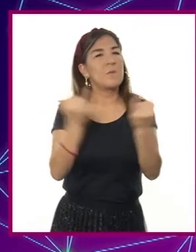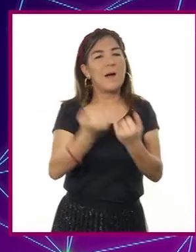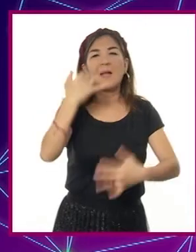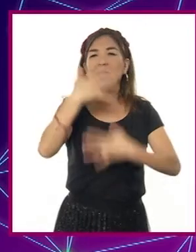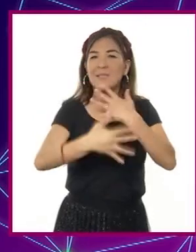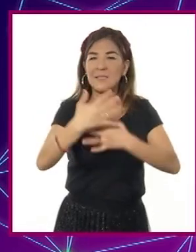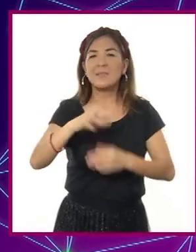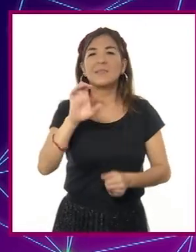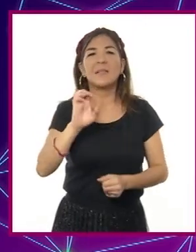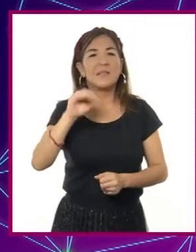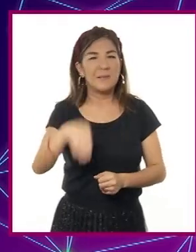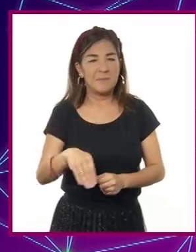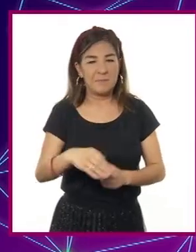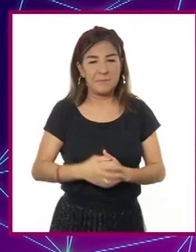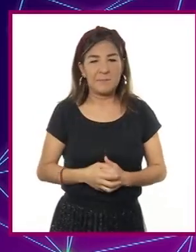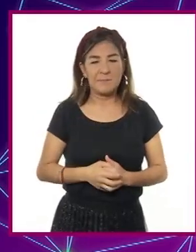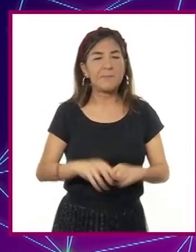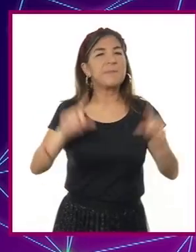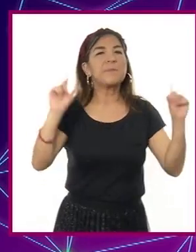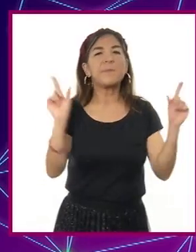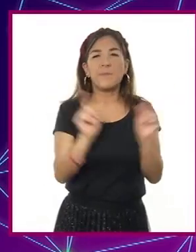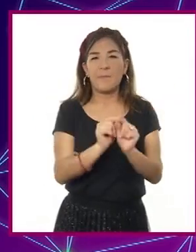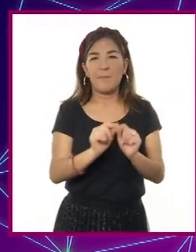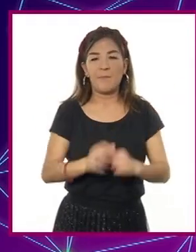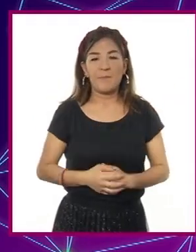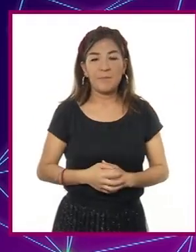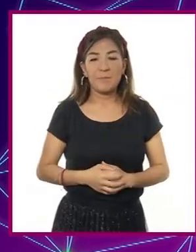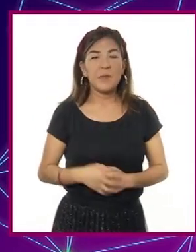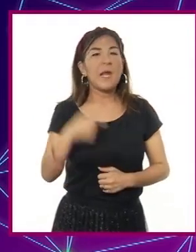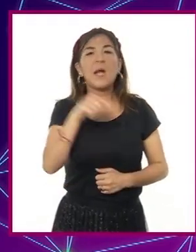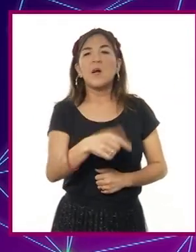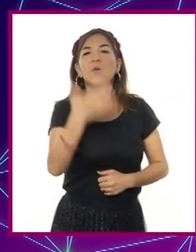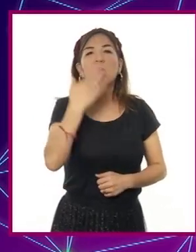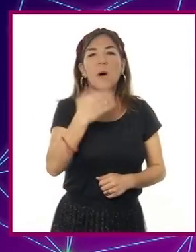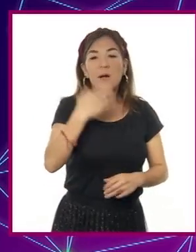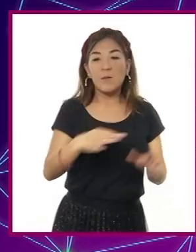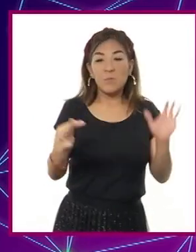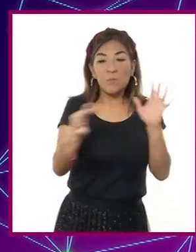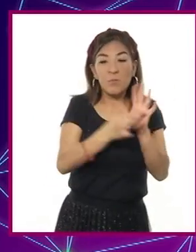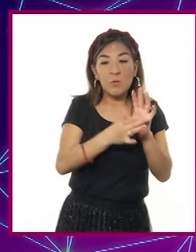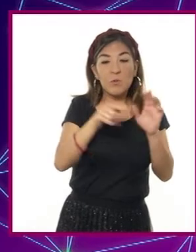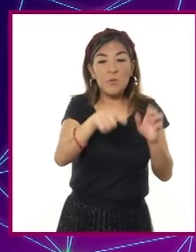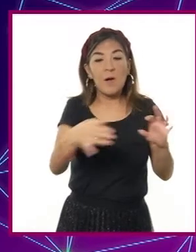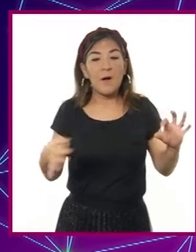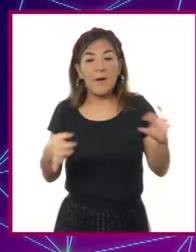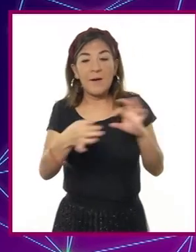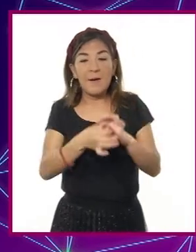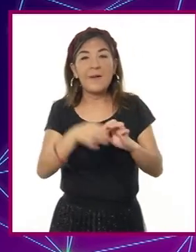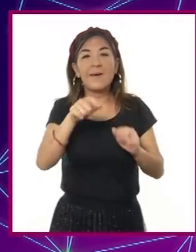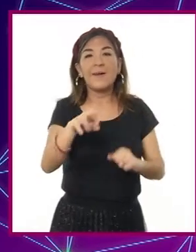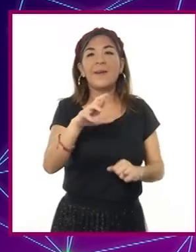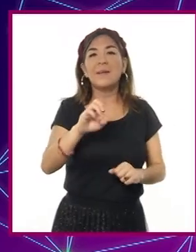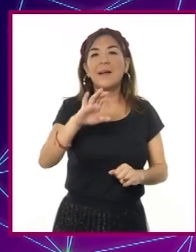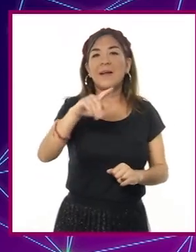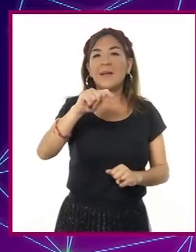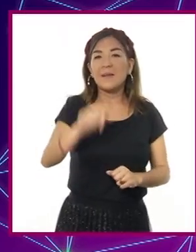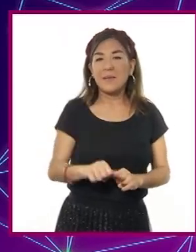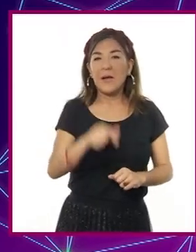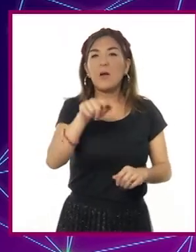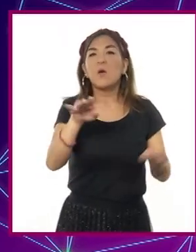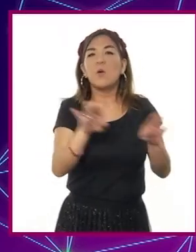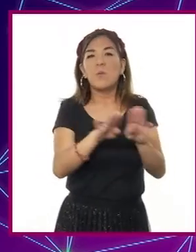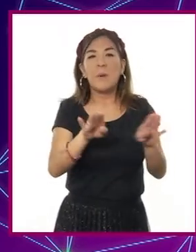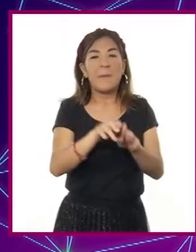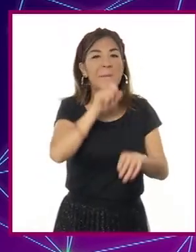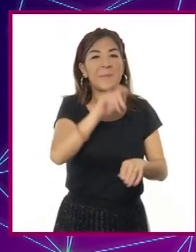centímetros. En conclusión, no existen puntos fuera de esa recta que cumplan con la condición de estar